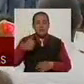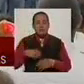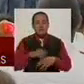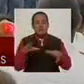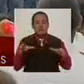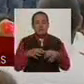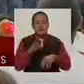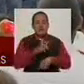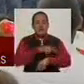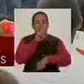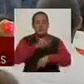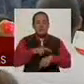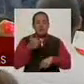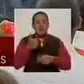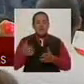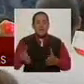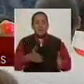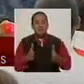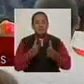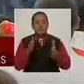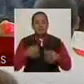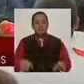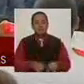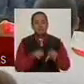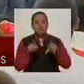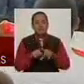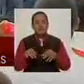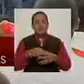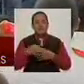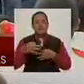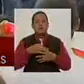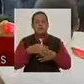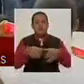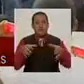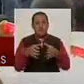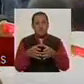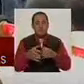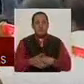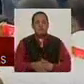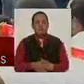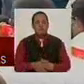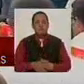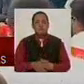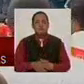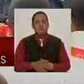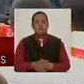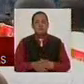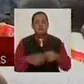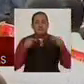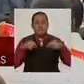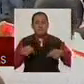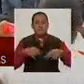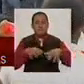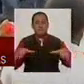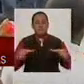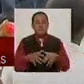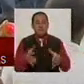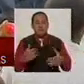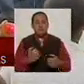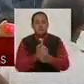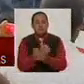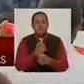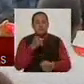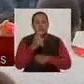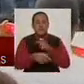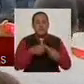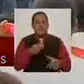región Amazonas, a la ministra de Salud Midori de Javich y de este queridísimo pueblo de